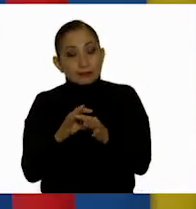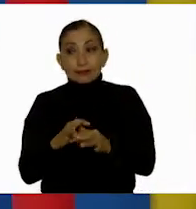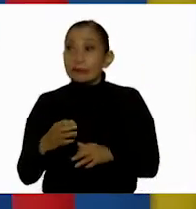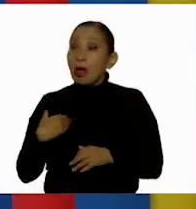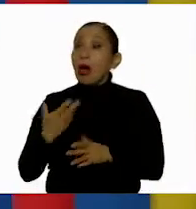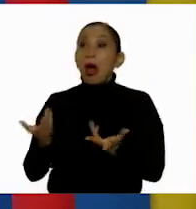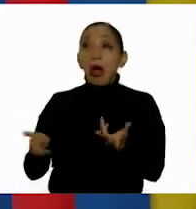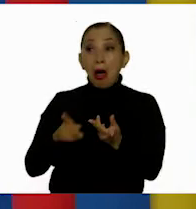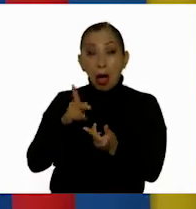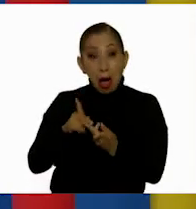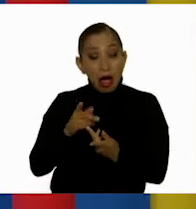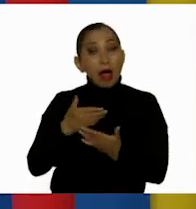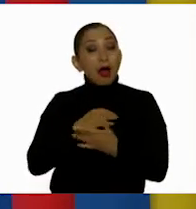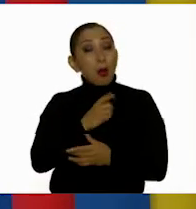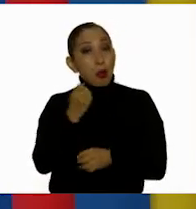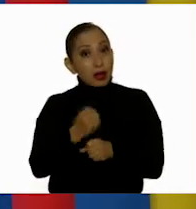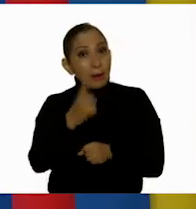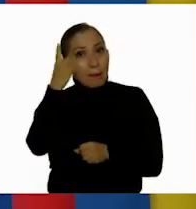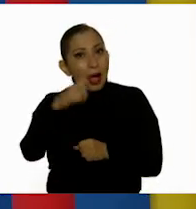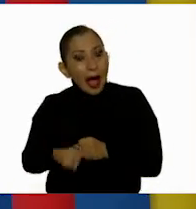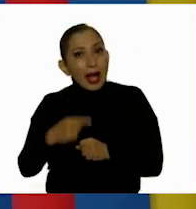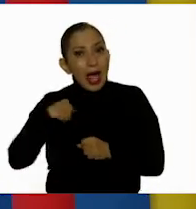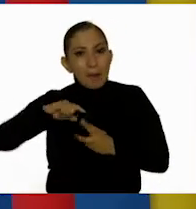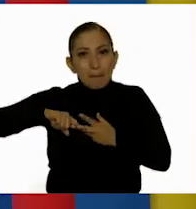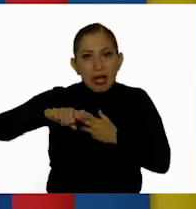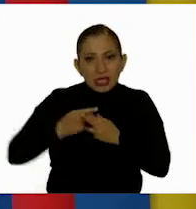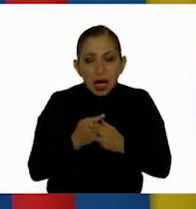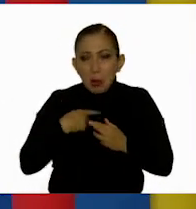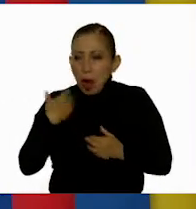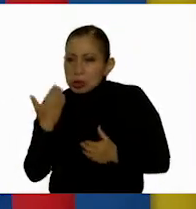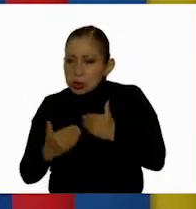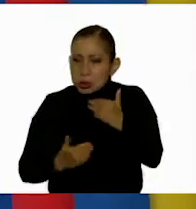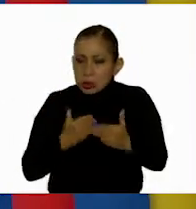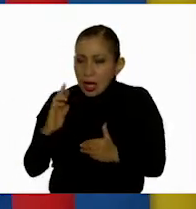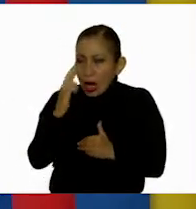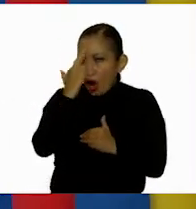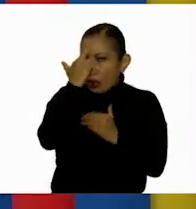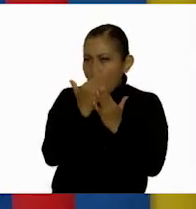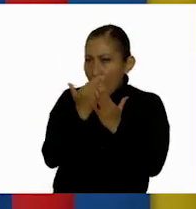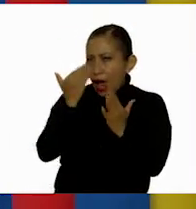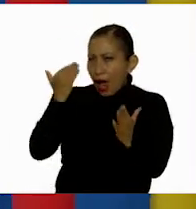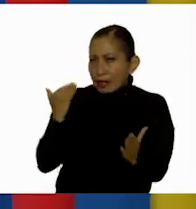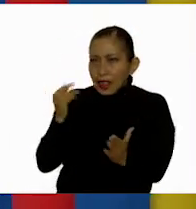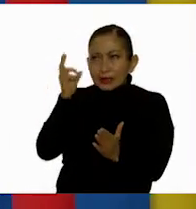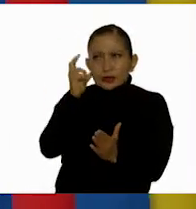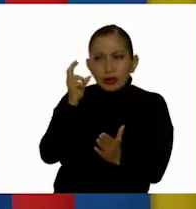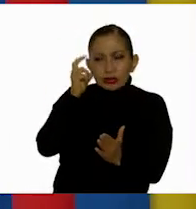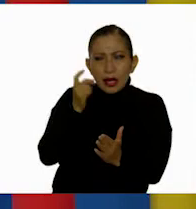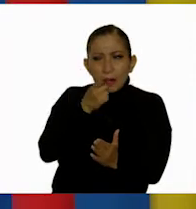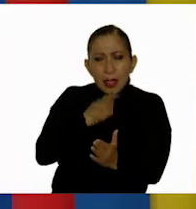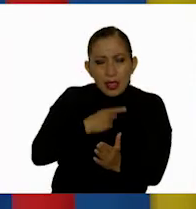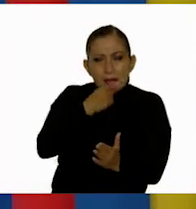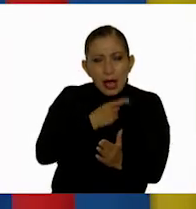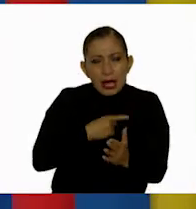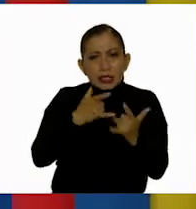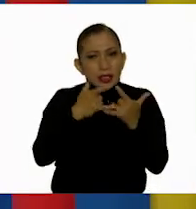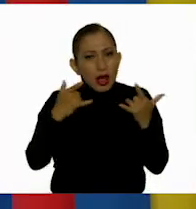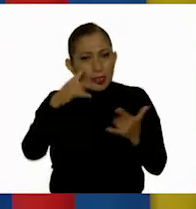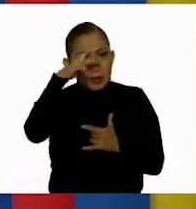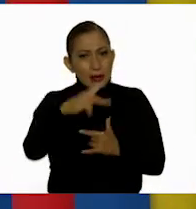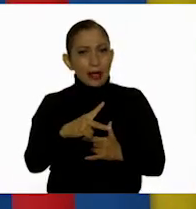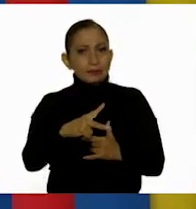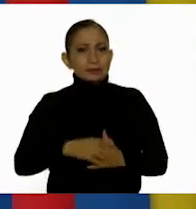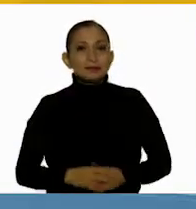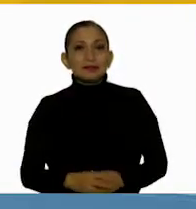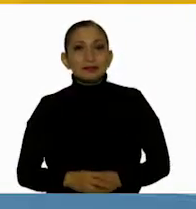maestra. Es una buena oportunidad para encender motores y comenzar a recordar lo que hemos escuchado y lo que nos han contado sobre la historia de nuestro